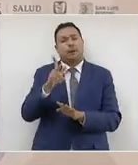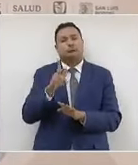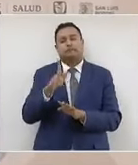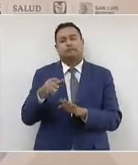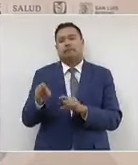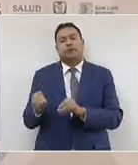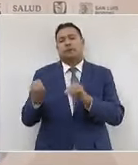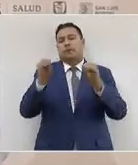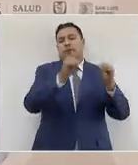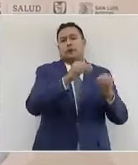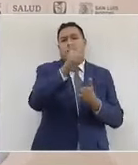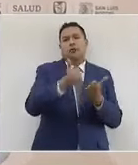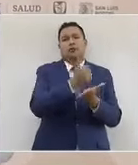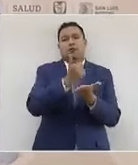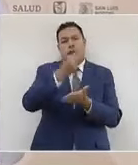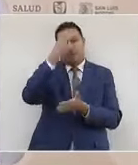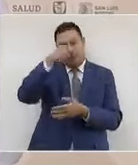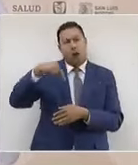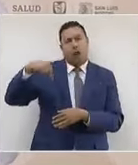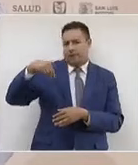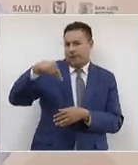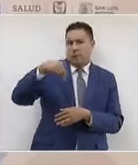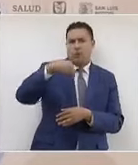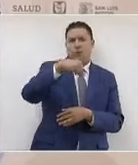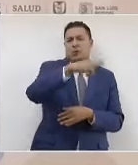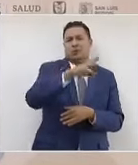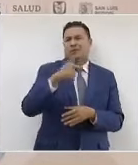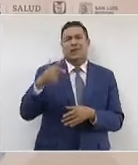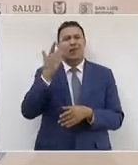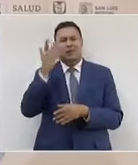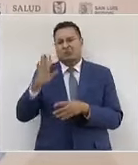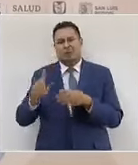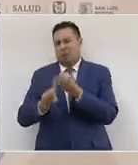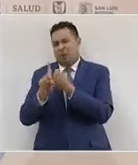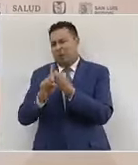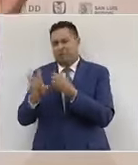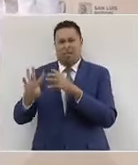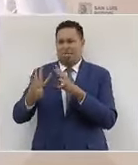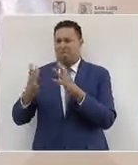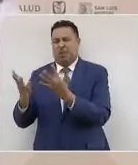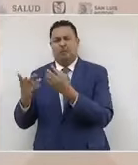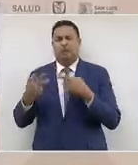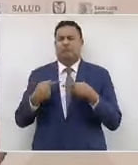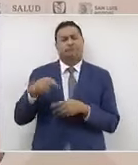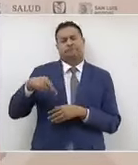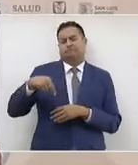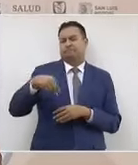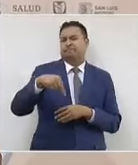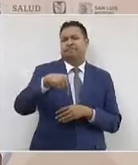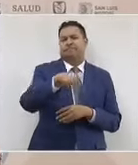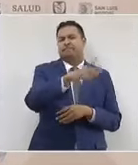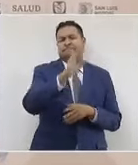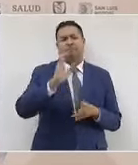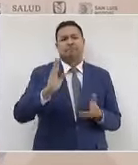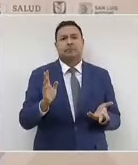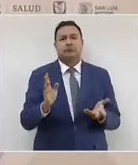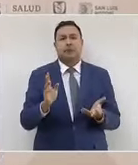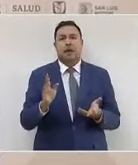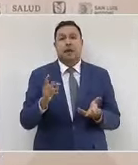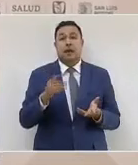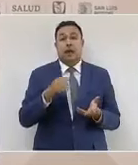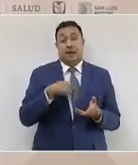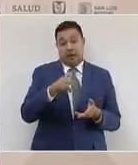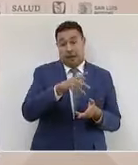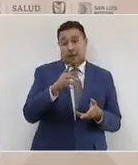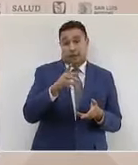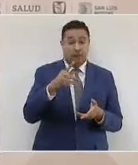hacia la Ciudad de México, caminar hacia la Ciudad de México, evadir el acoso. Y caminamos desde Villahermosa